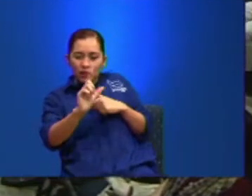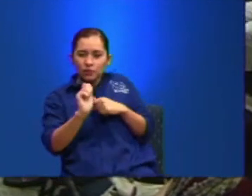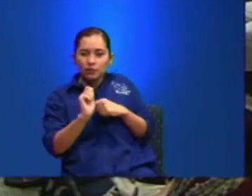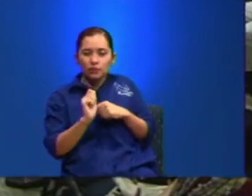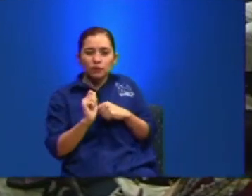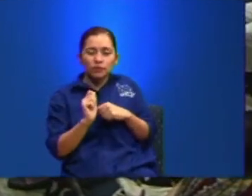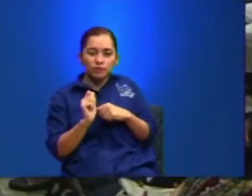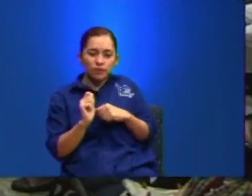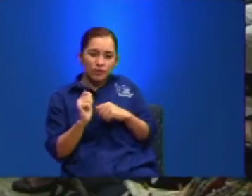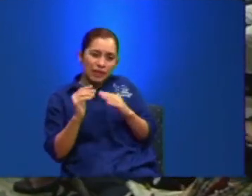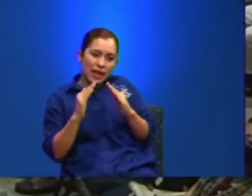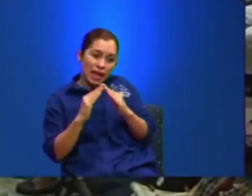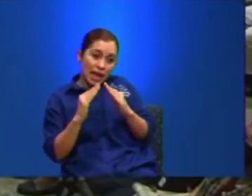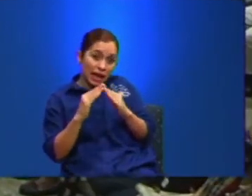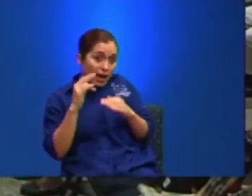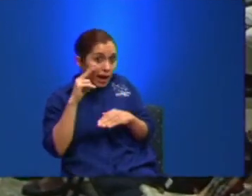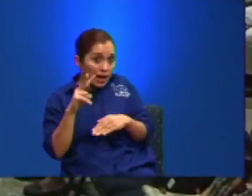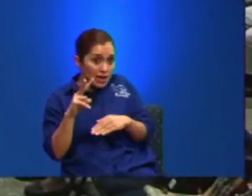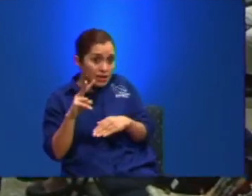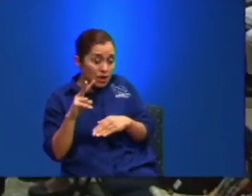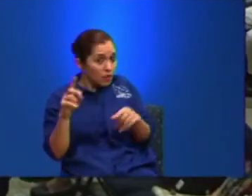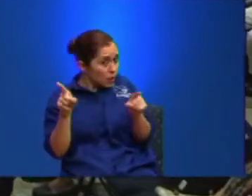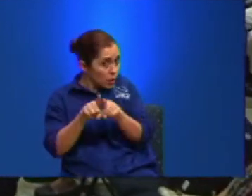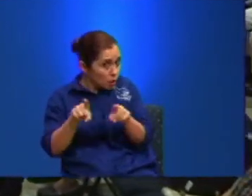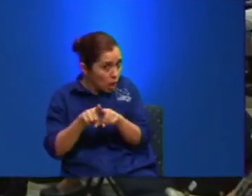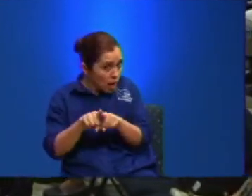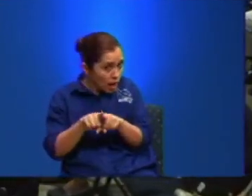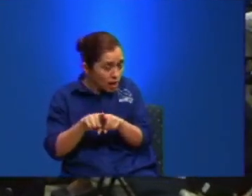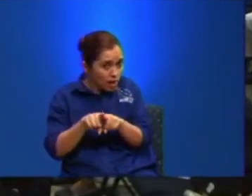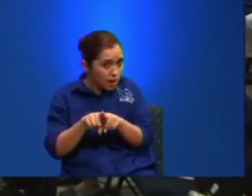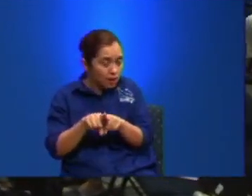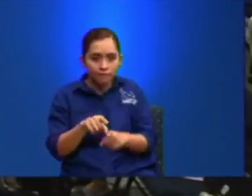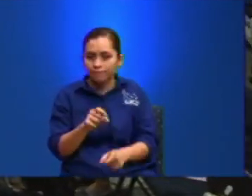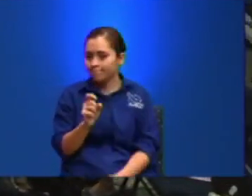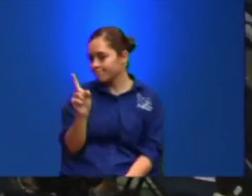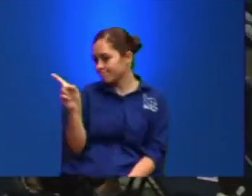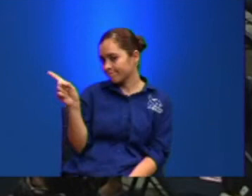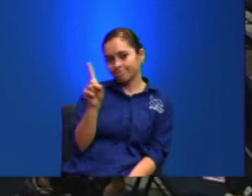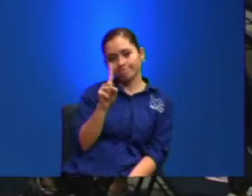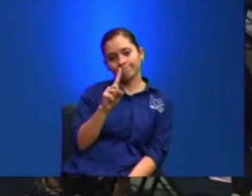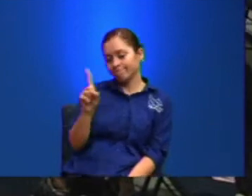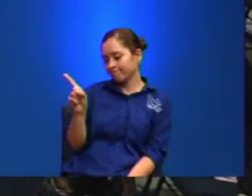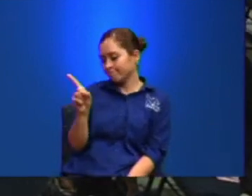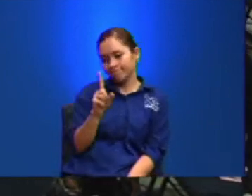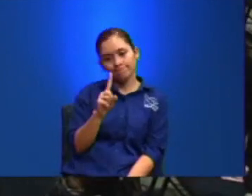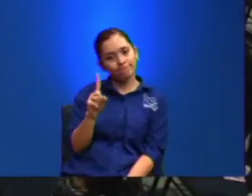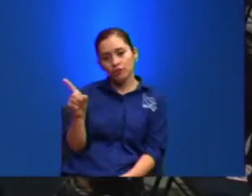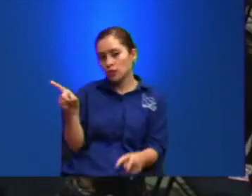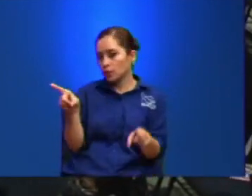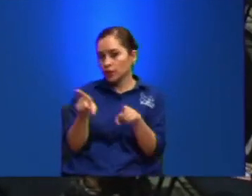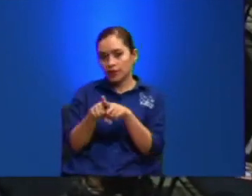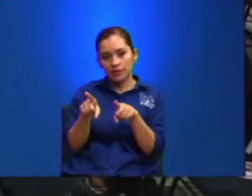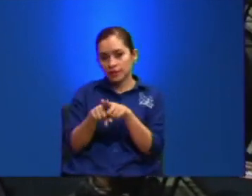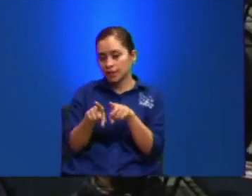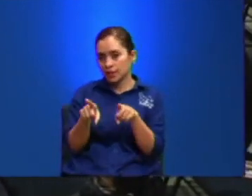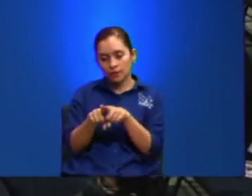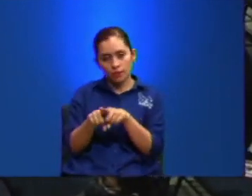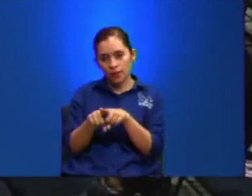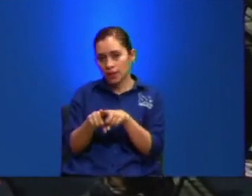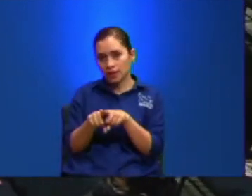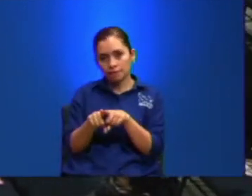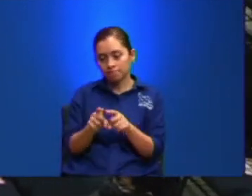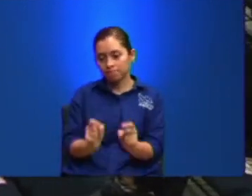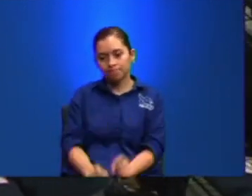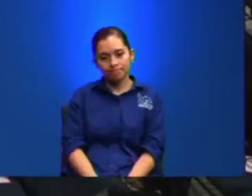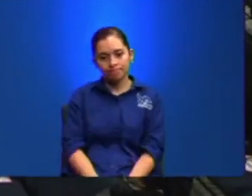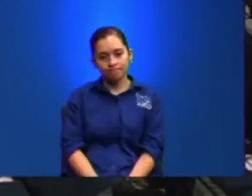y porque a lo mejor mano no no es lo mismo no es lo mismo es el calorcito humano y